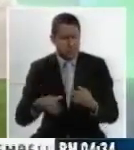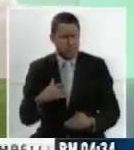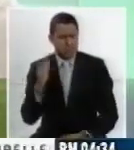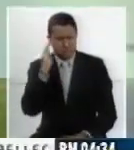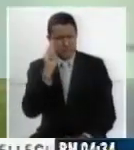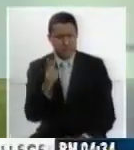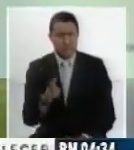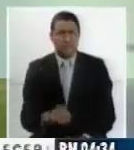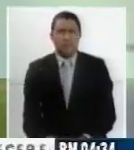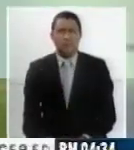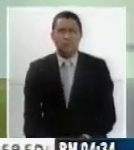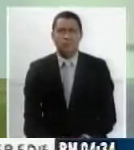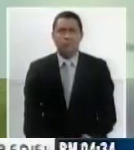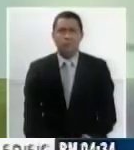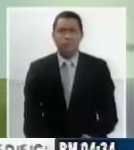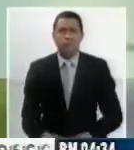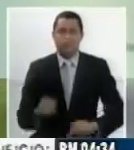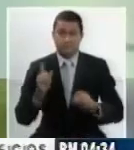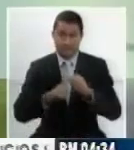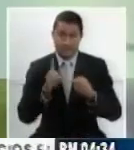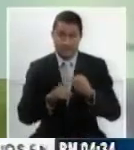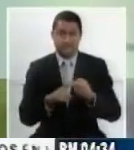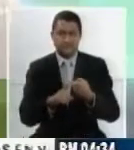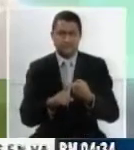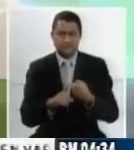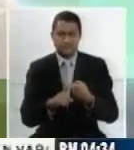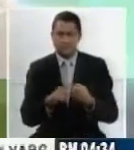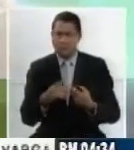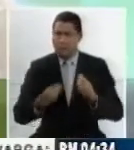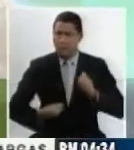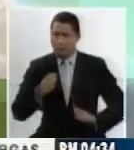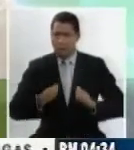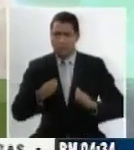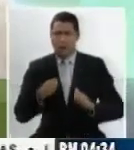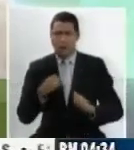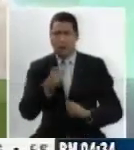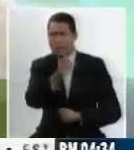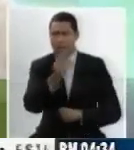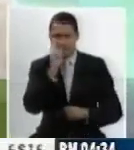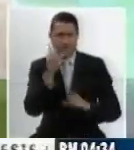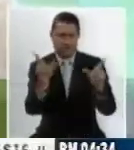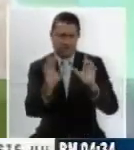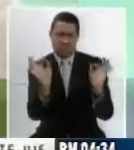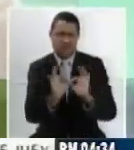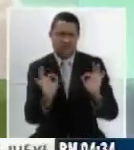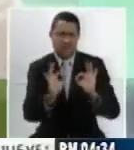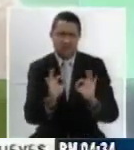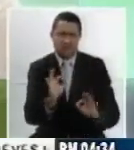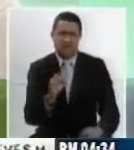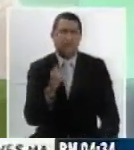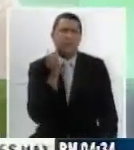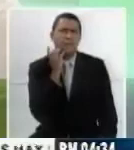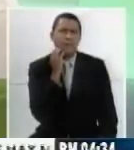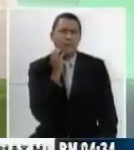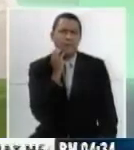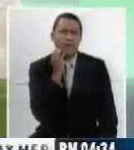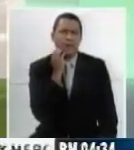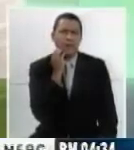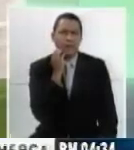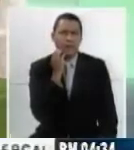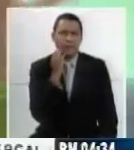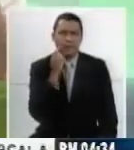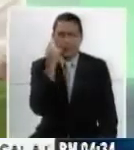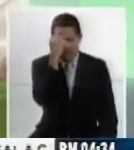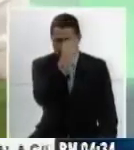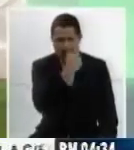pudiéramos destacar? Ahí, desde el punto de vista médico, sin atormentar mucho a nuestra audiencia, nosotros hablamos de lo que es una fase de noidea,